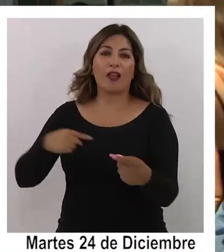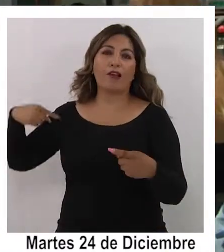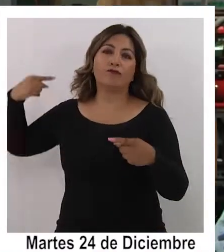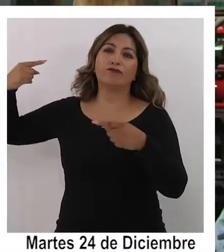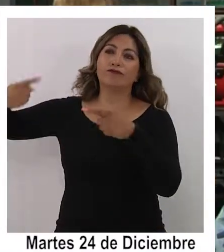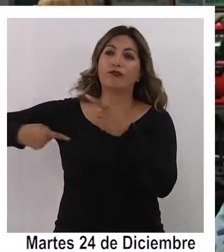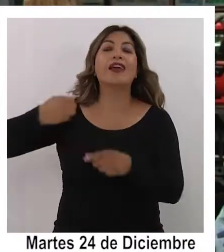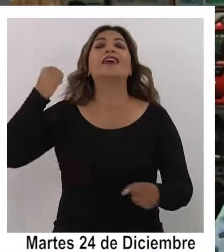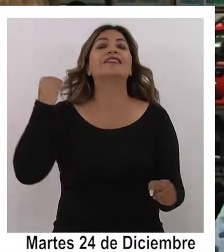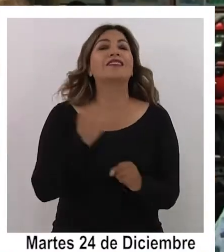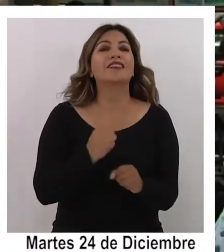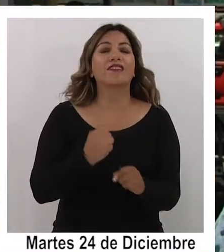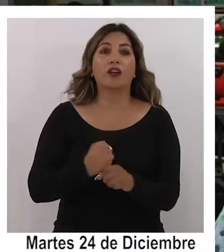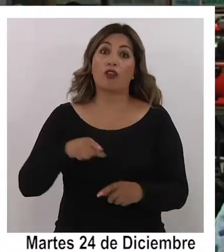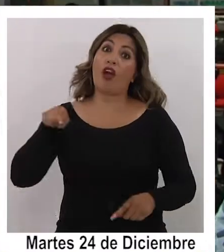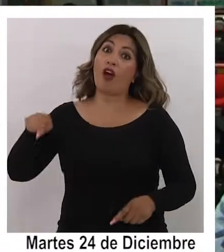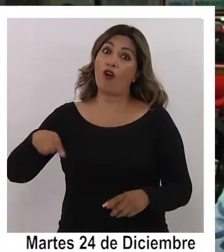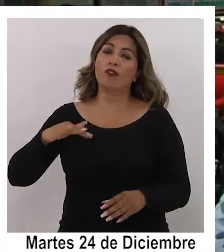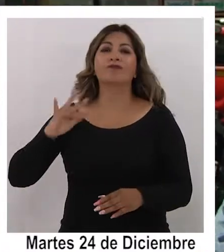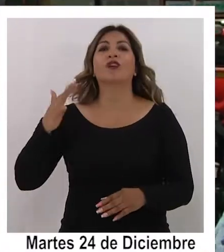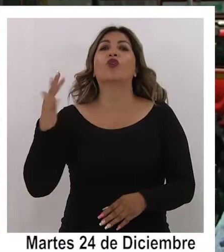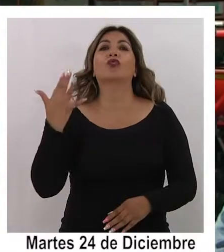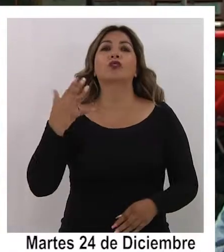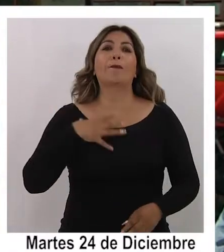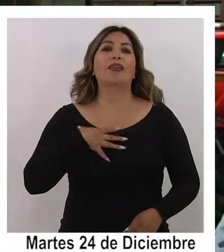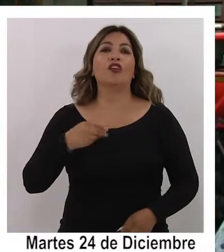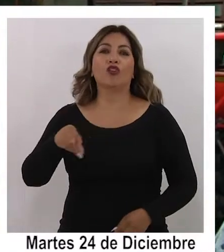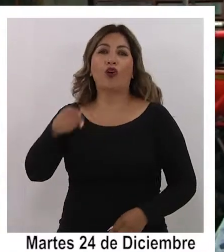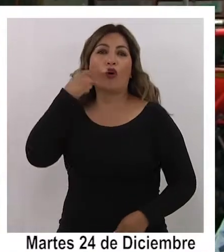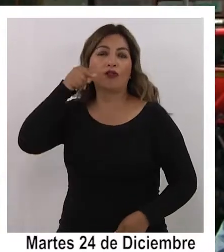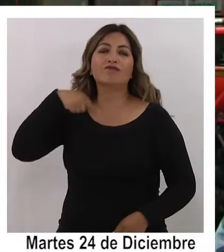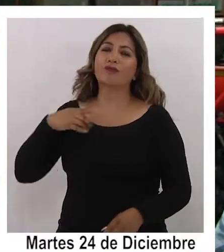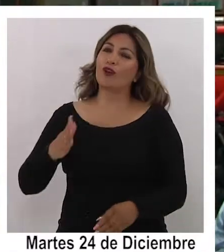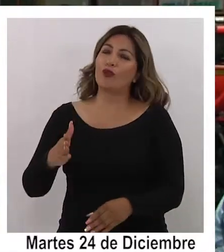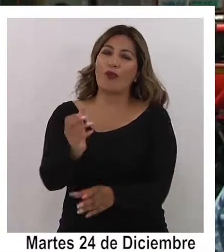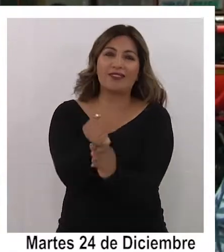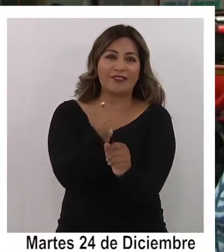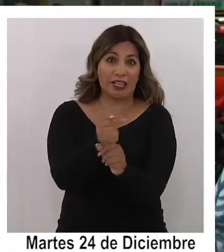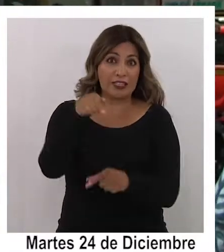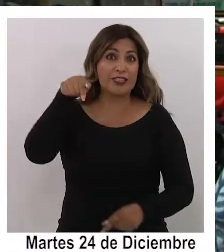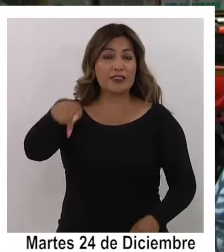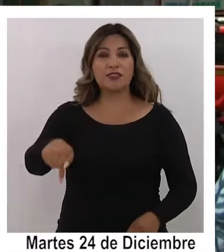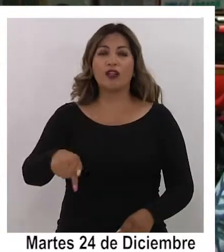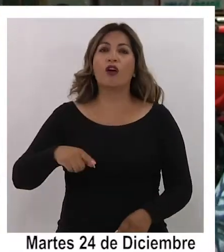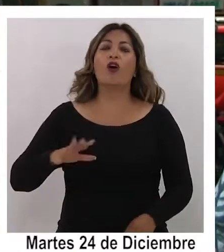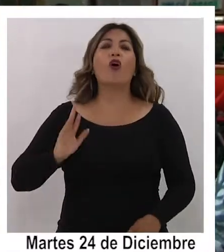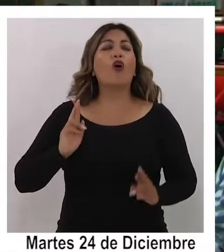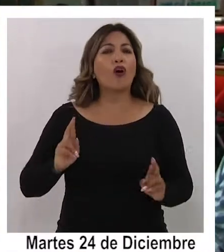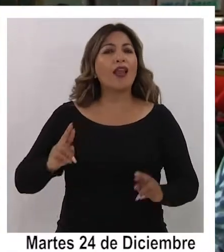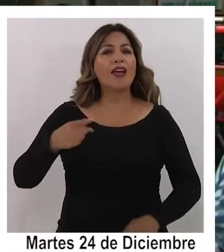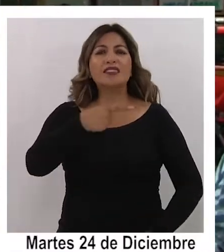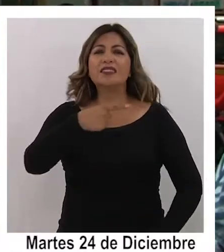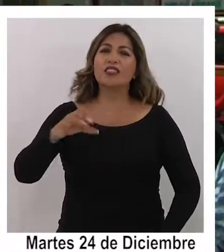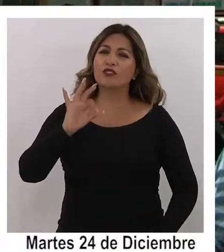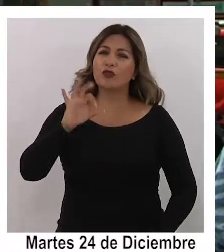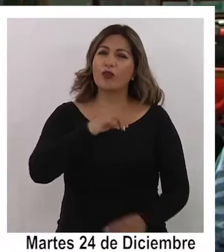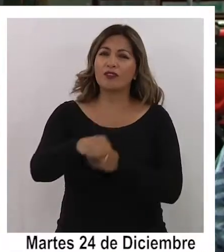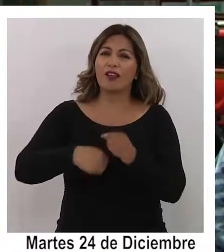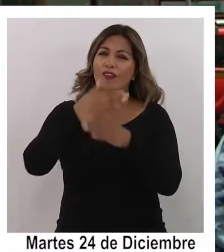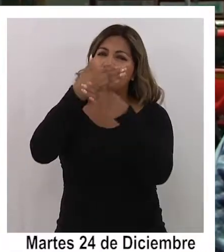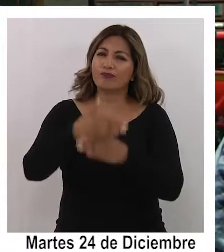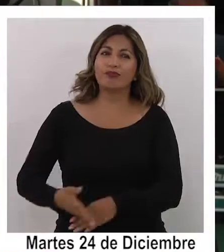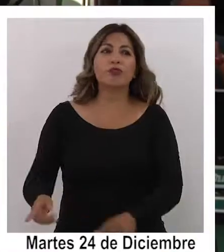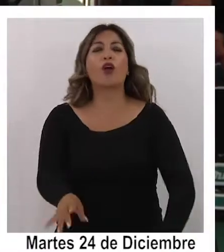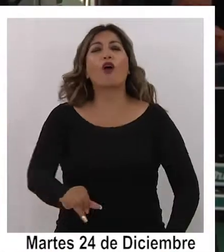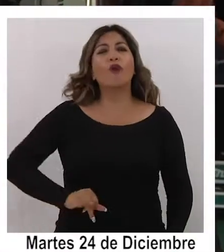generación, ya están trabajando la quinta generación, que son nuestros hijos y esperemos que esto llegue a los 150